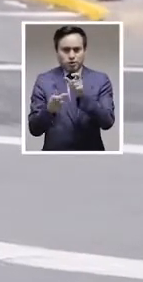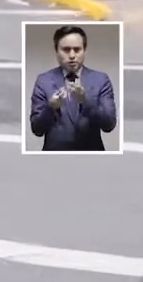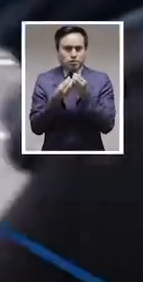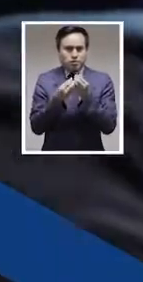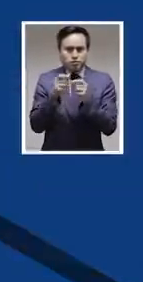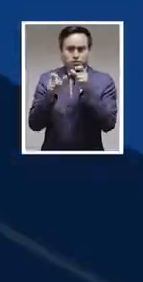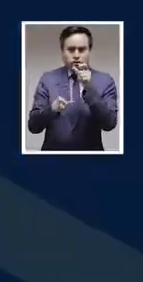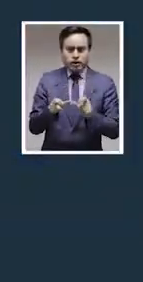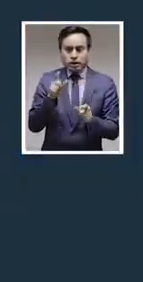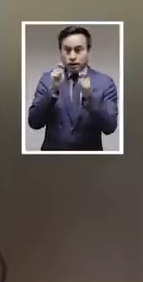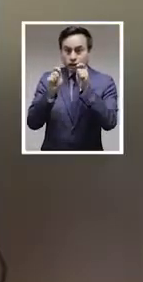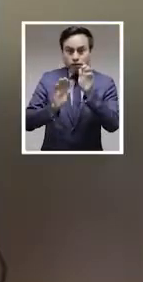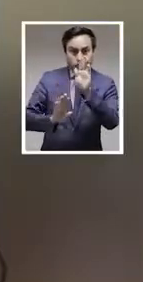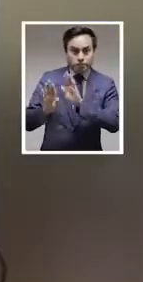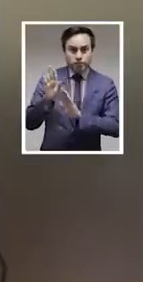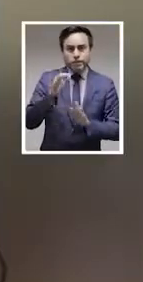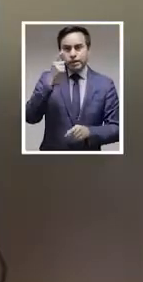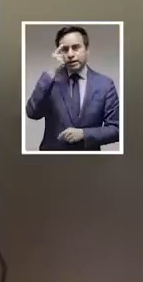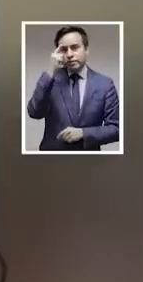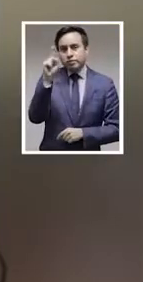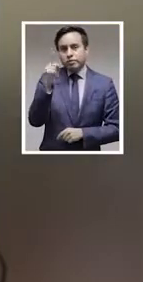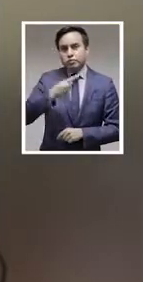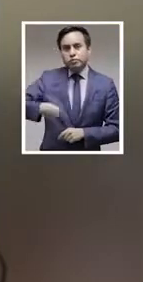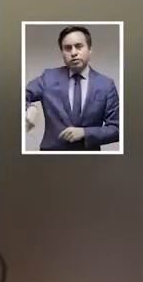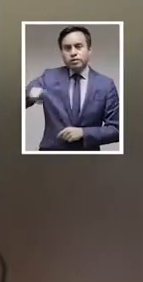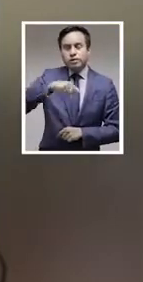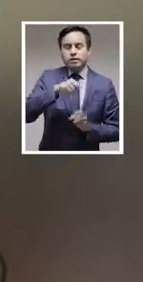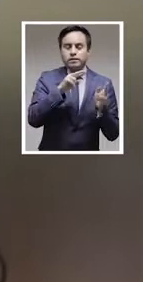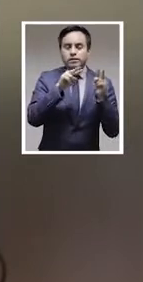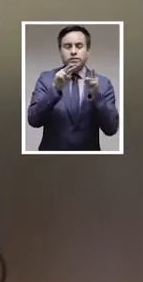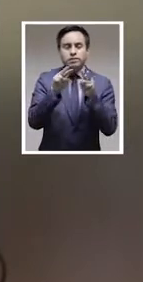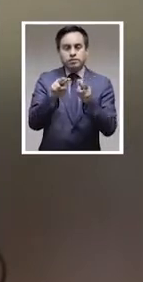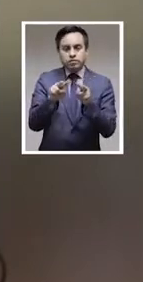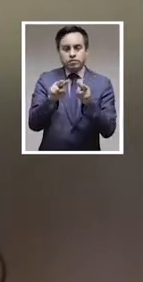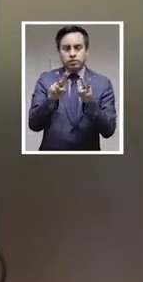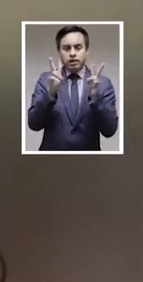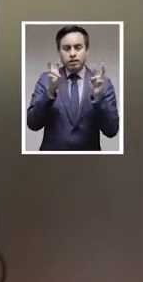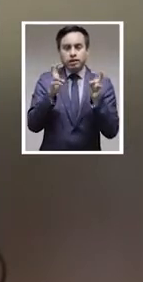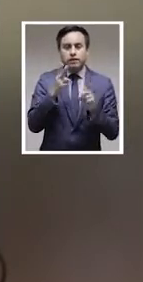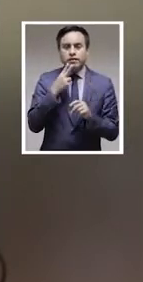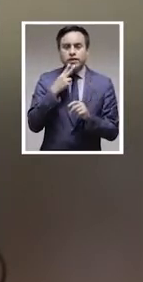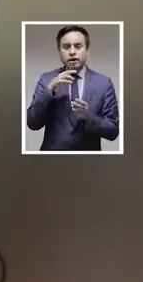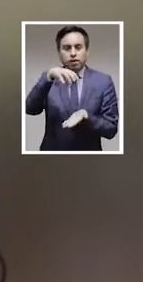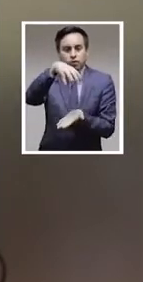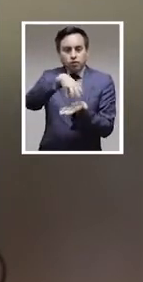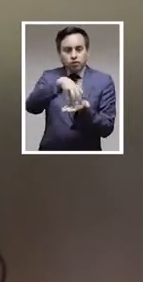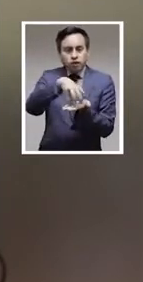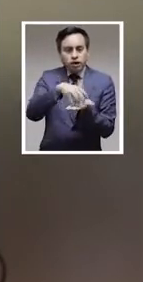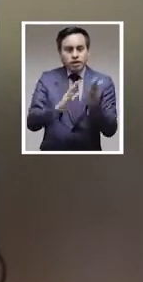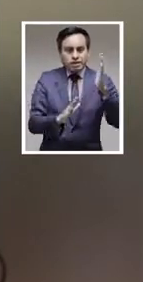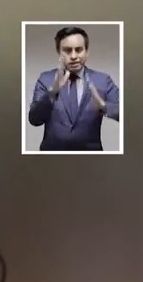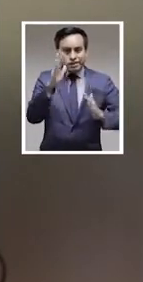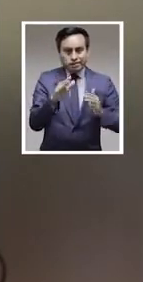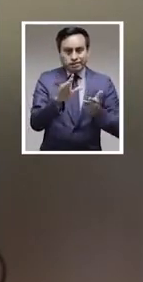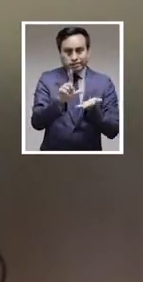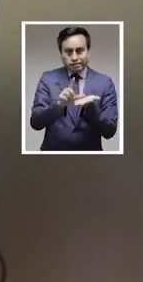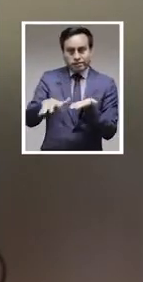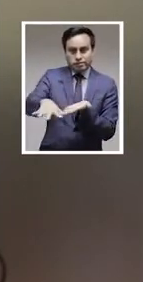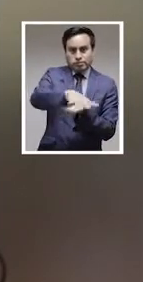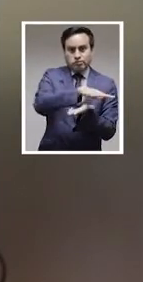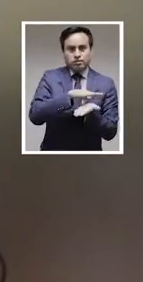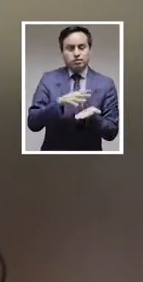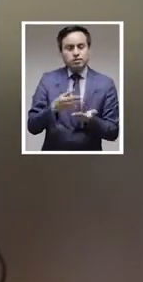de mayor riesgo. Pero nuestra visión de esta vida urbana y del entorno urbano que